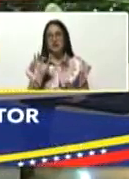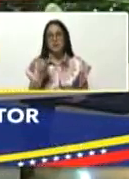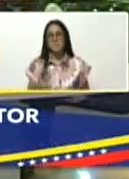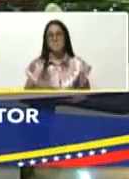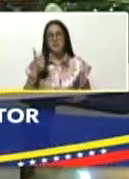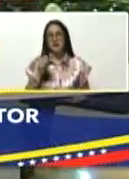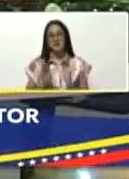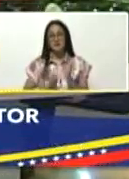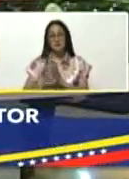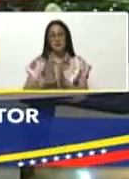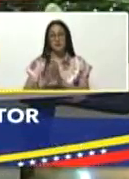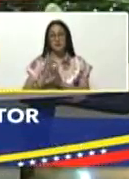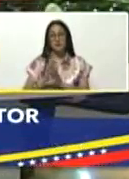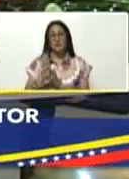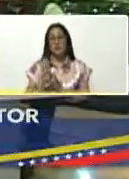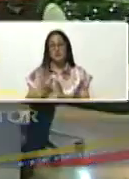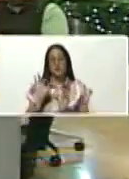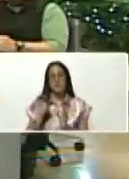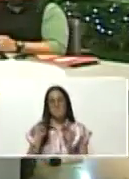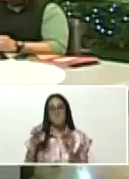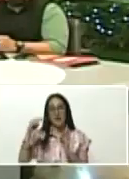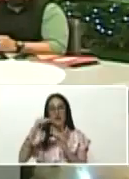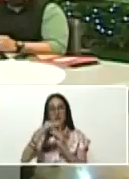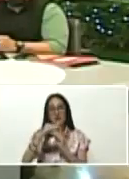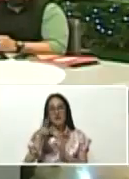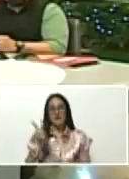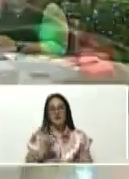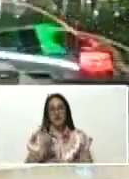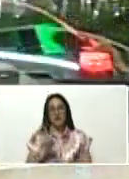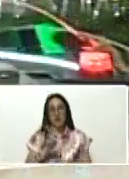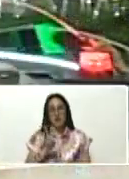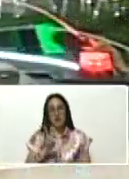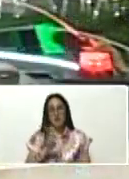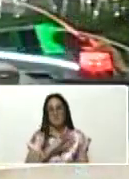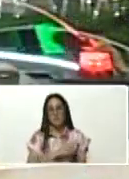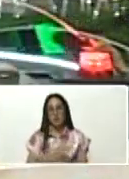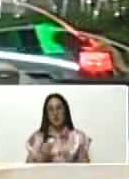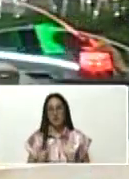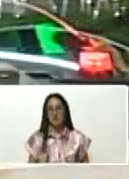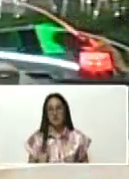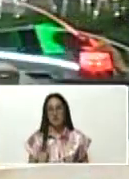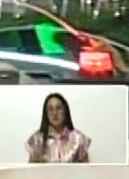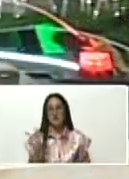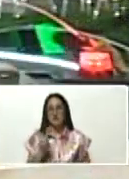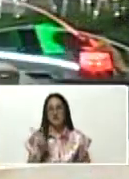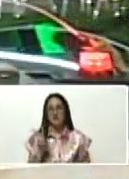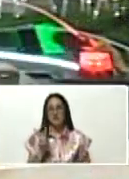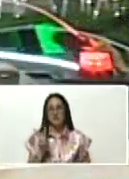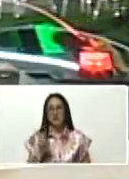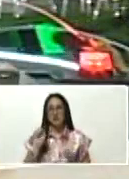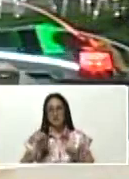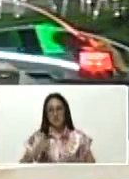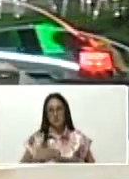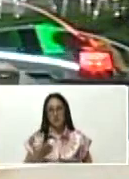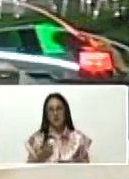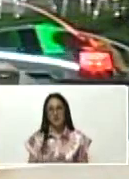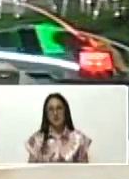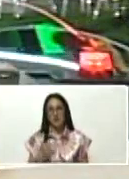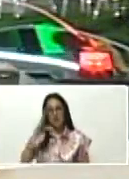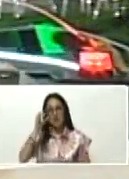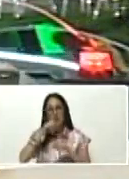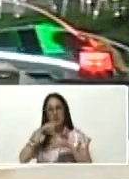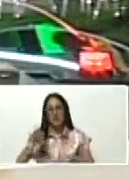hemos avanzado hacia la meta de la Venezuela potencia. Venezuela, sí se puede. Que Dios